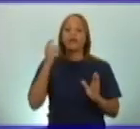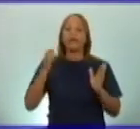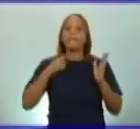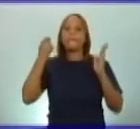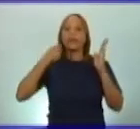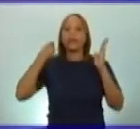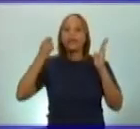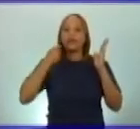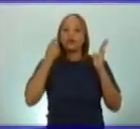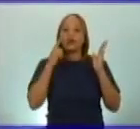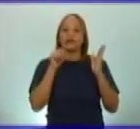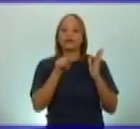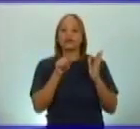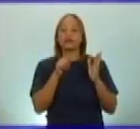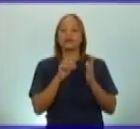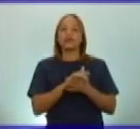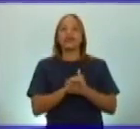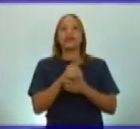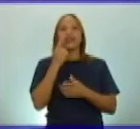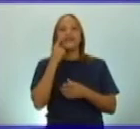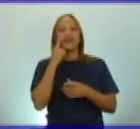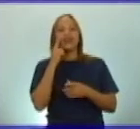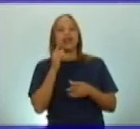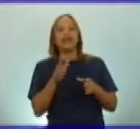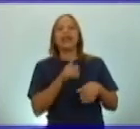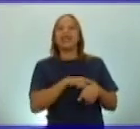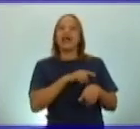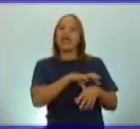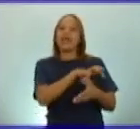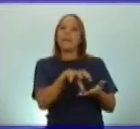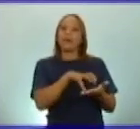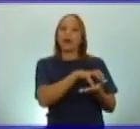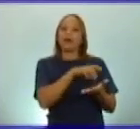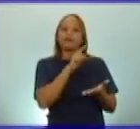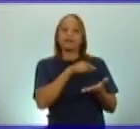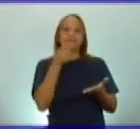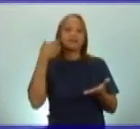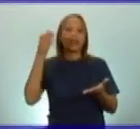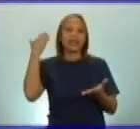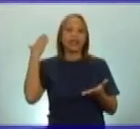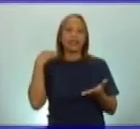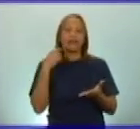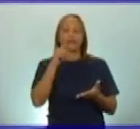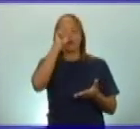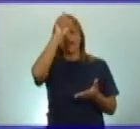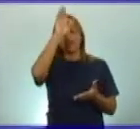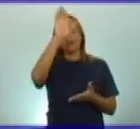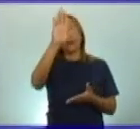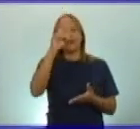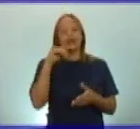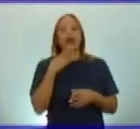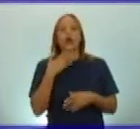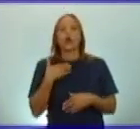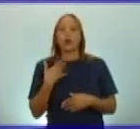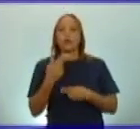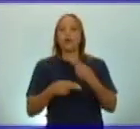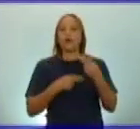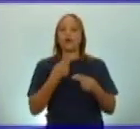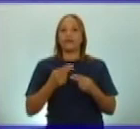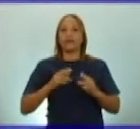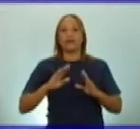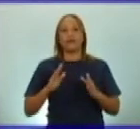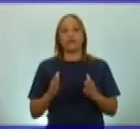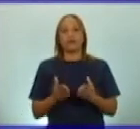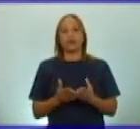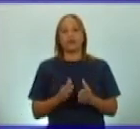reflejan el fascismo en imágenes y en sonido, para que ustedes vean cómo se manifestó también esto allí